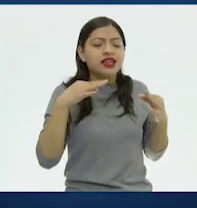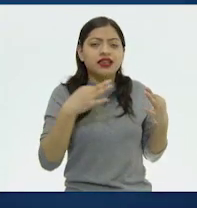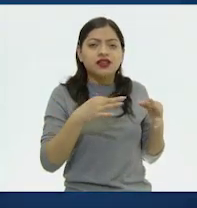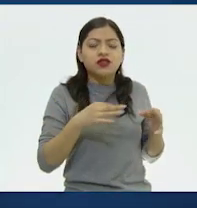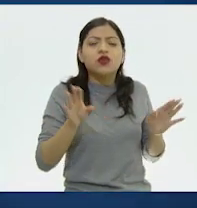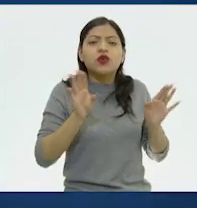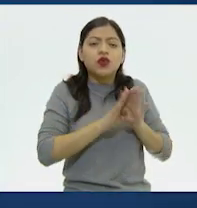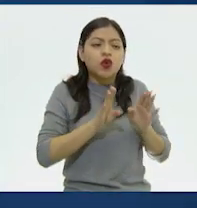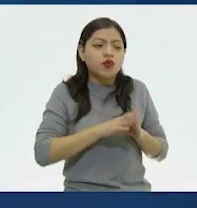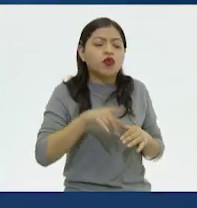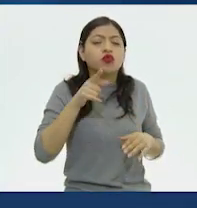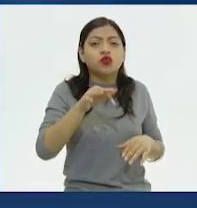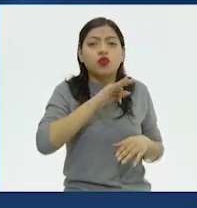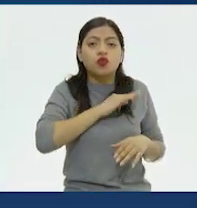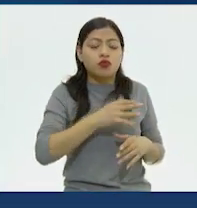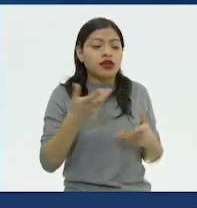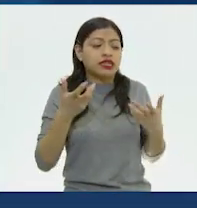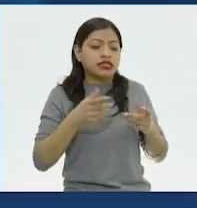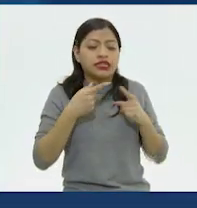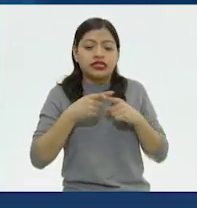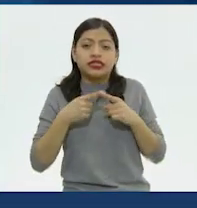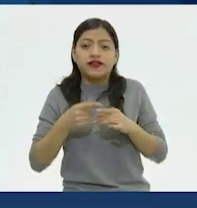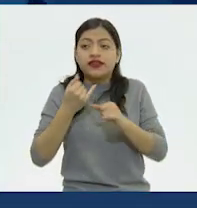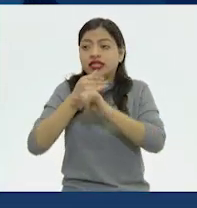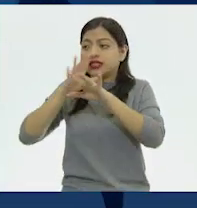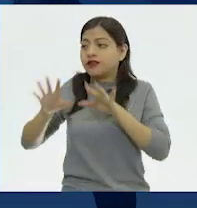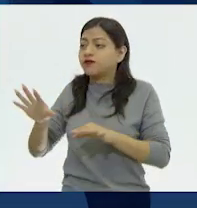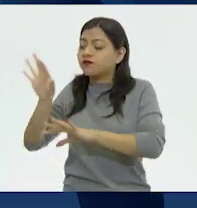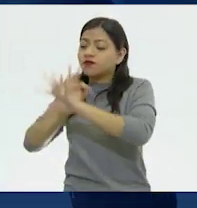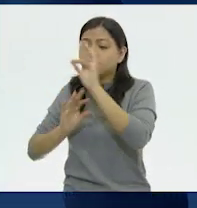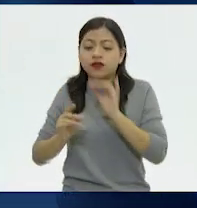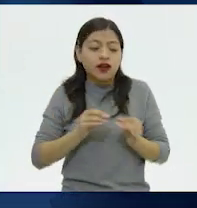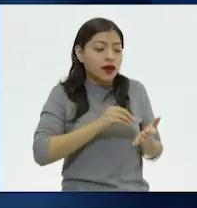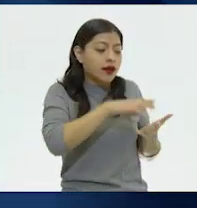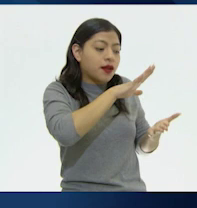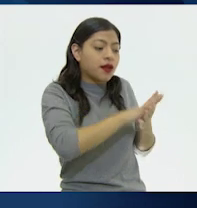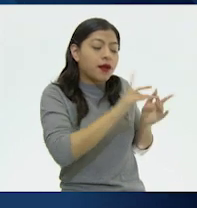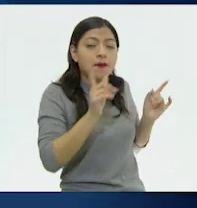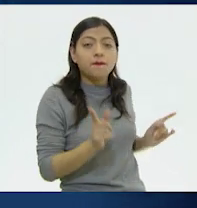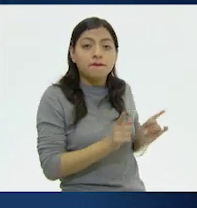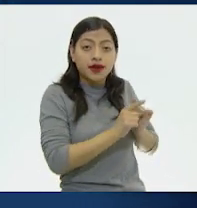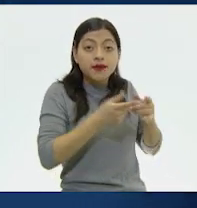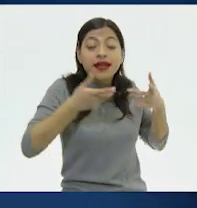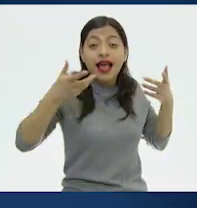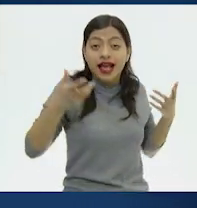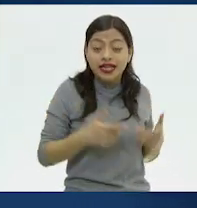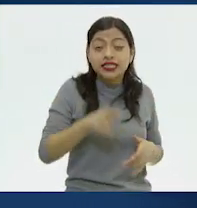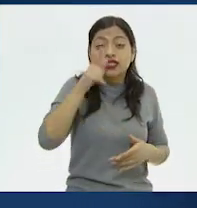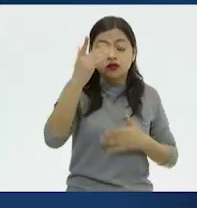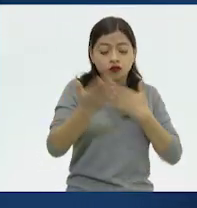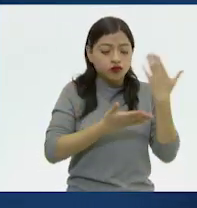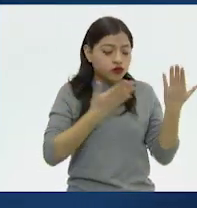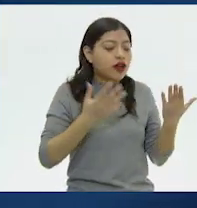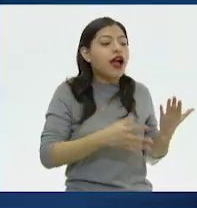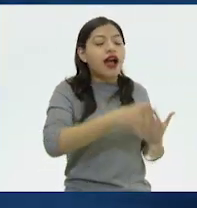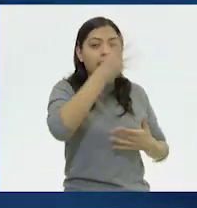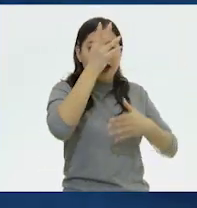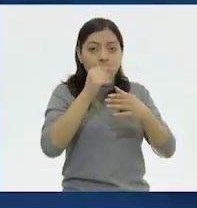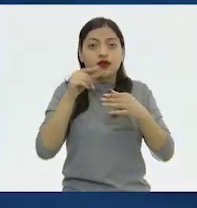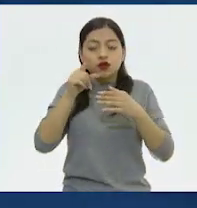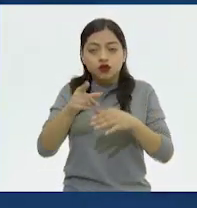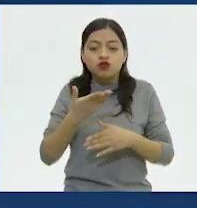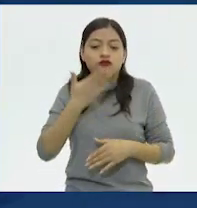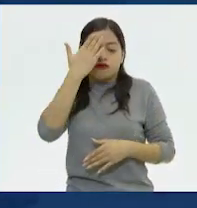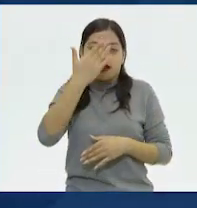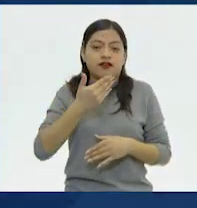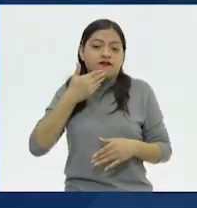diseño y el uso de diferentes sintetizadores y organizadores de información, cuya elaboración permite al alumnado poner en práctica diferentes